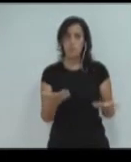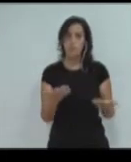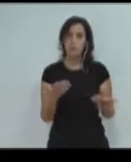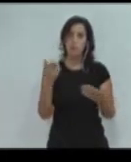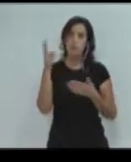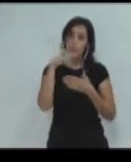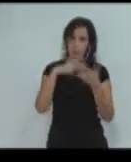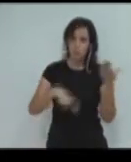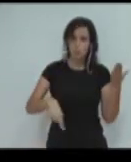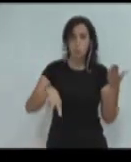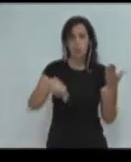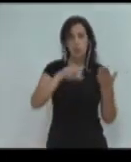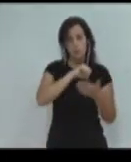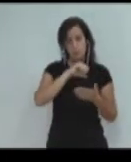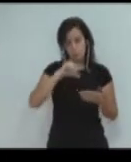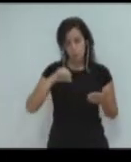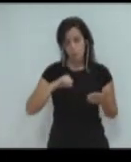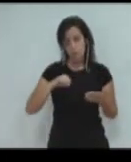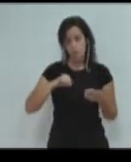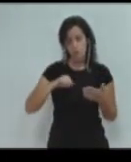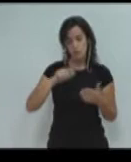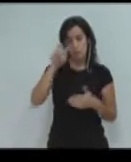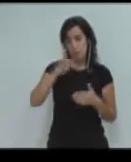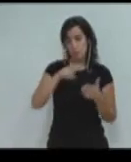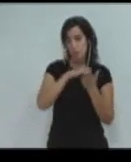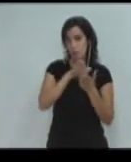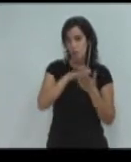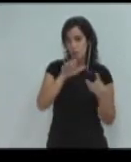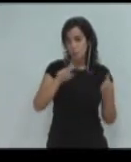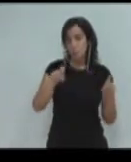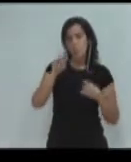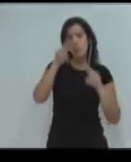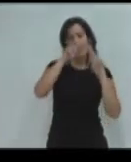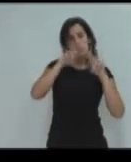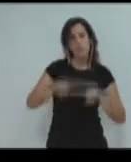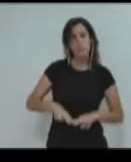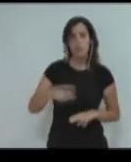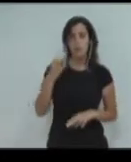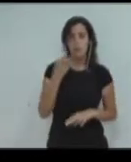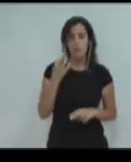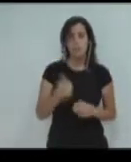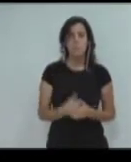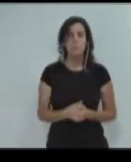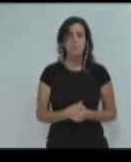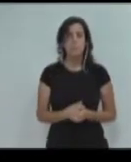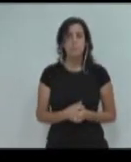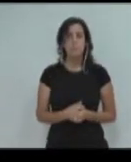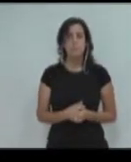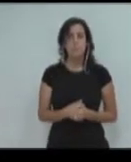esa lectura personal del que lo edita es necesario que la realice, ¿no?